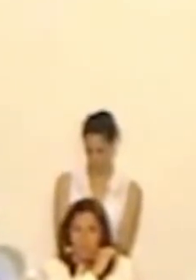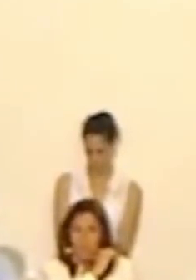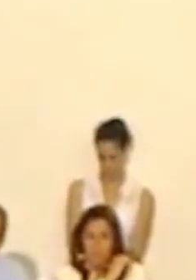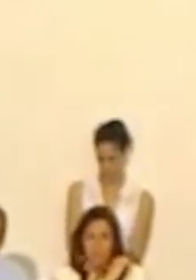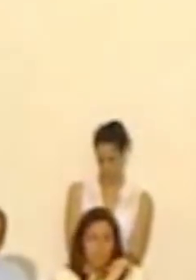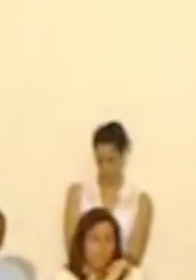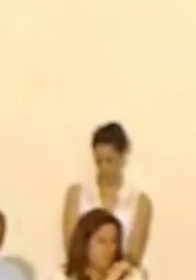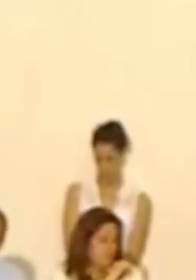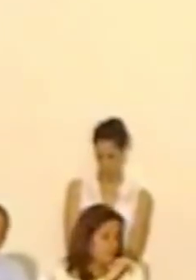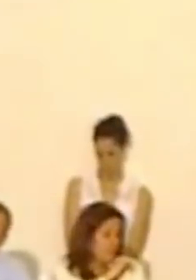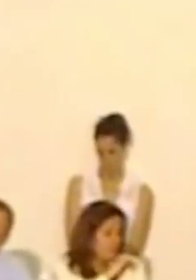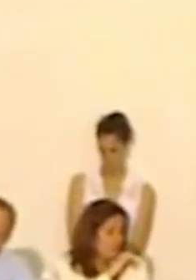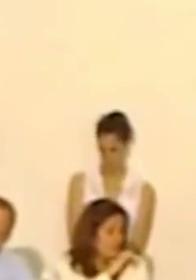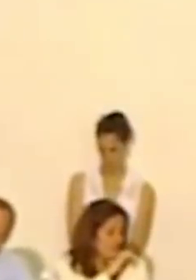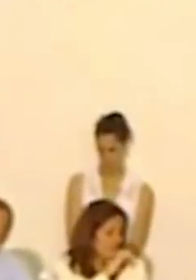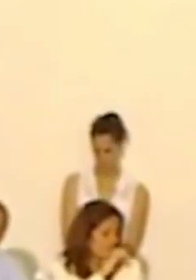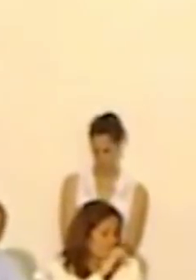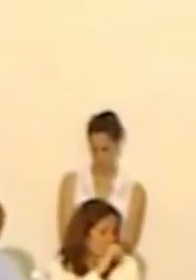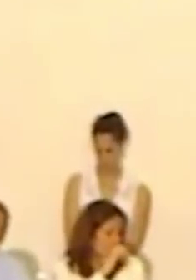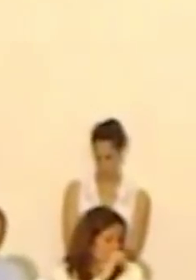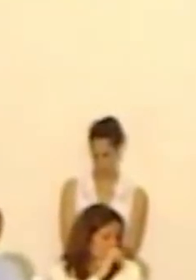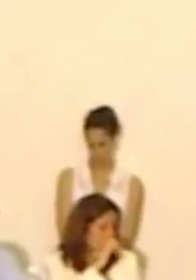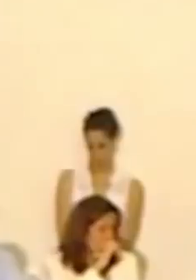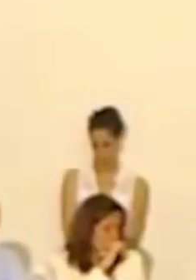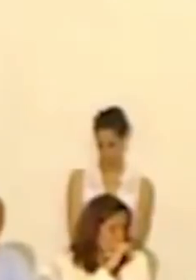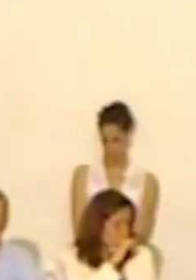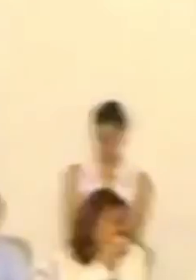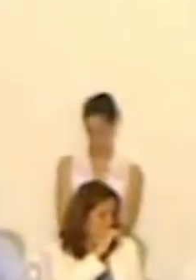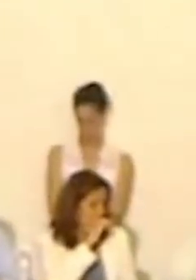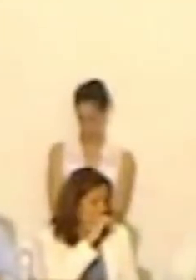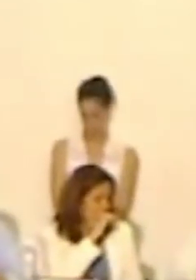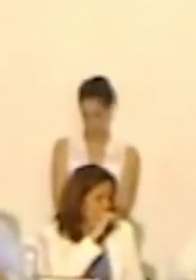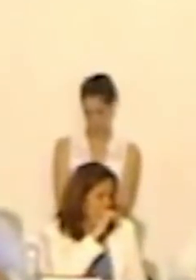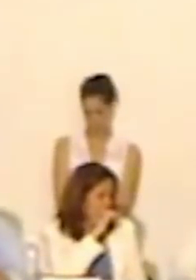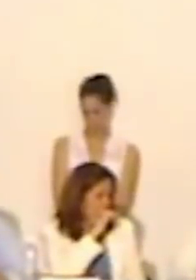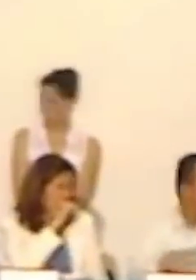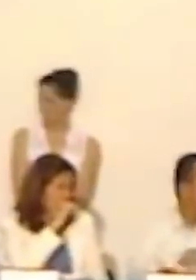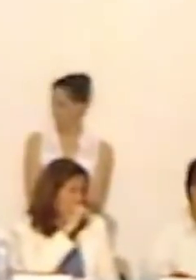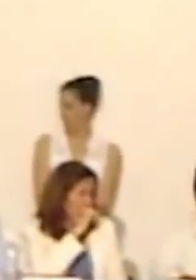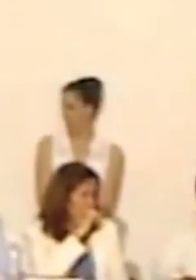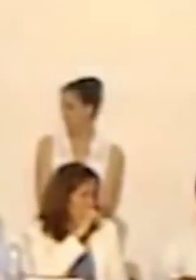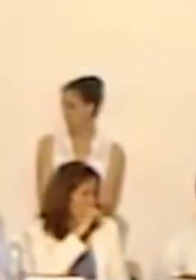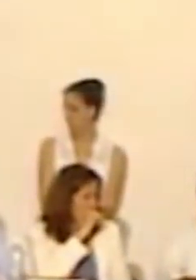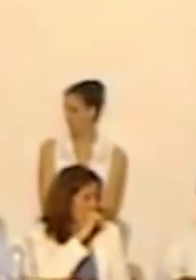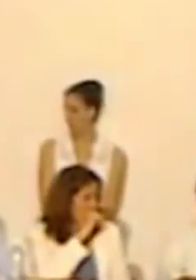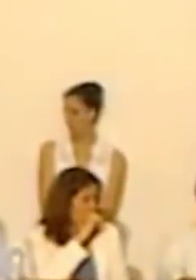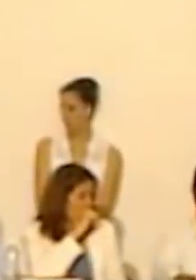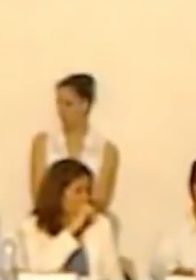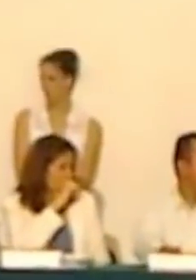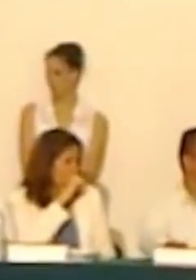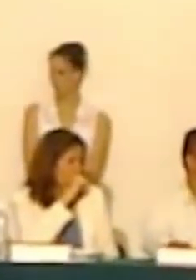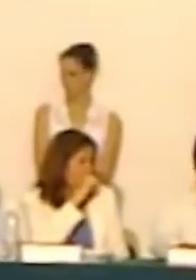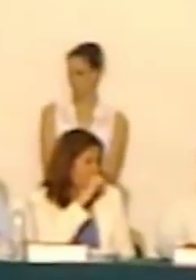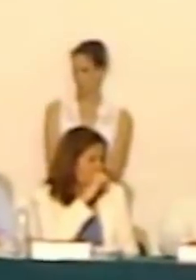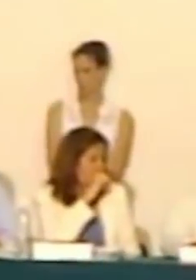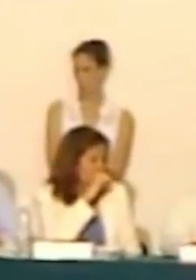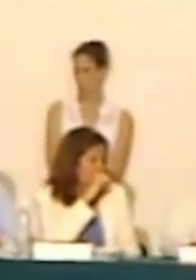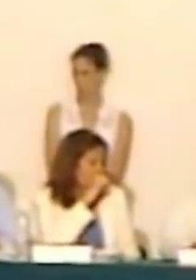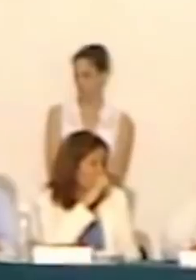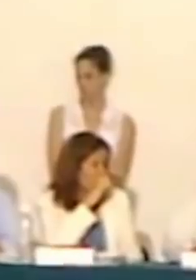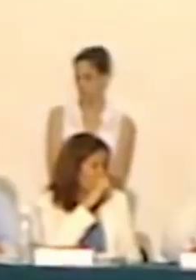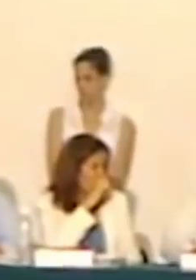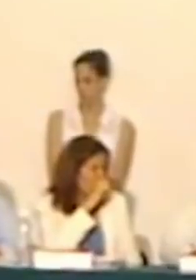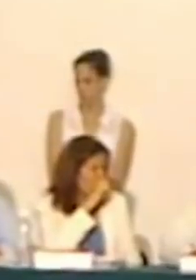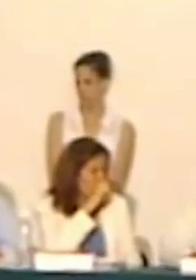los hospitales Shriners. Yo quiero decirles que yo platiqué con las gentes también de Shriners y ellos lo que consiguieron es que todas las decisiones